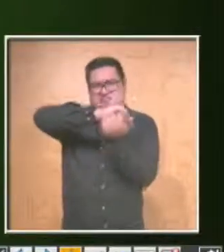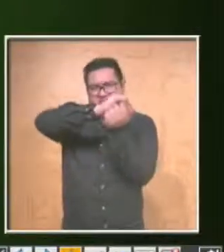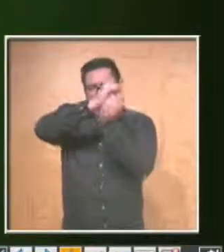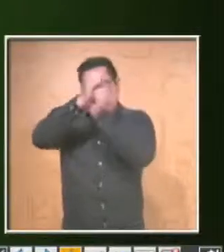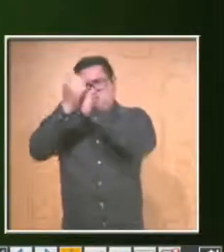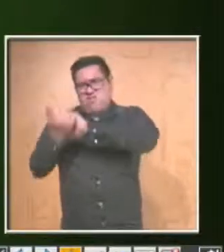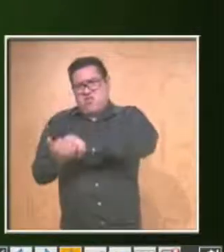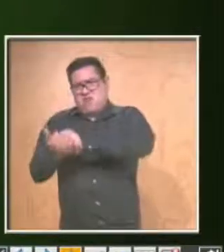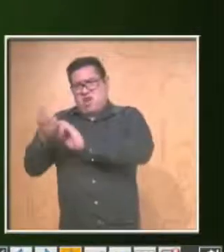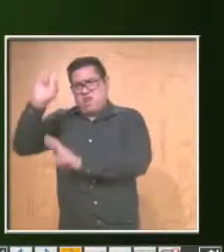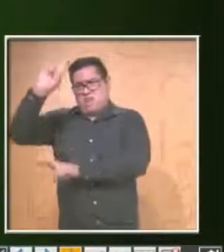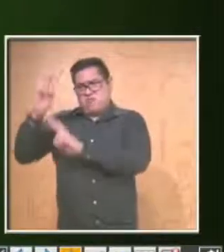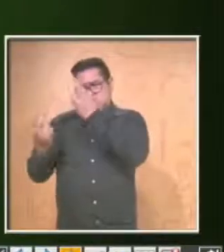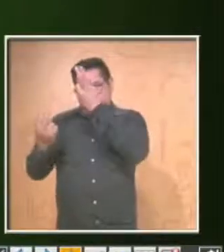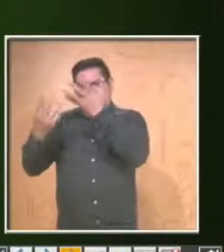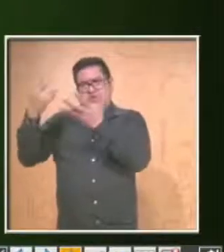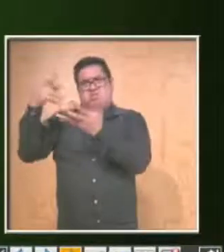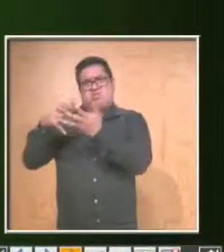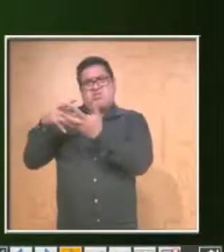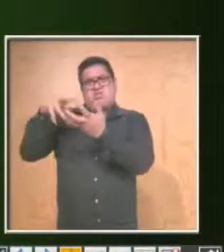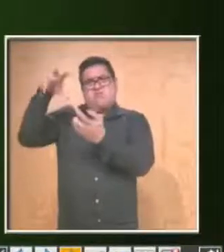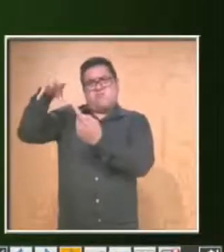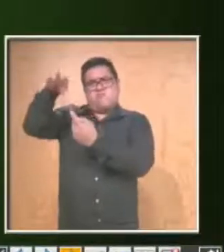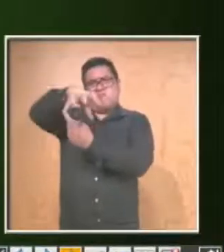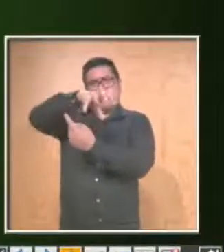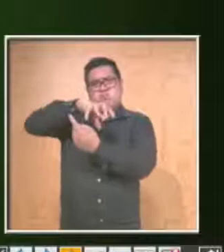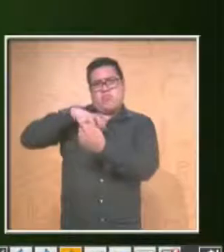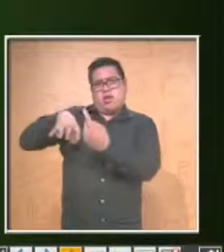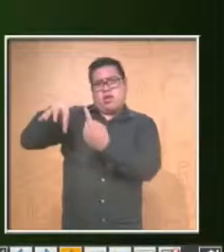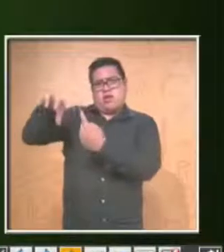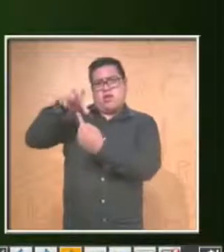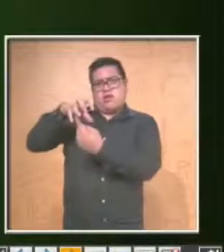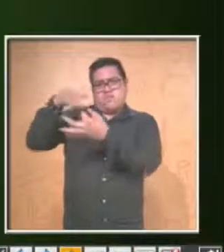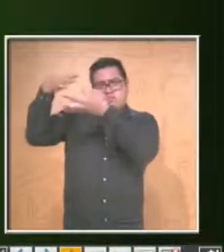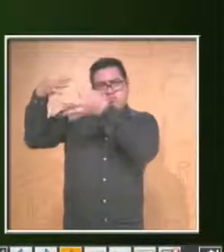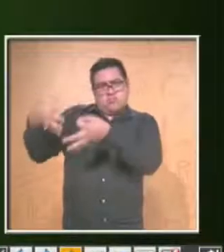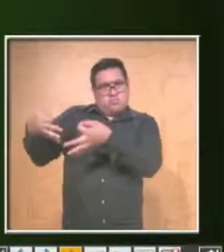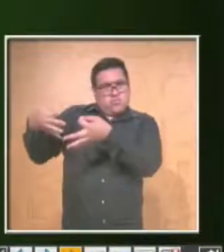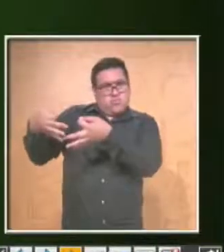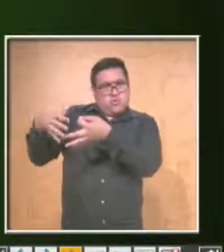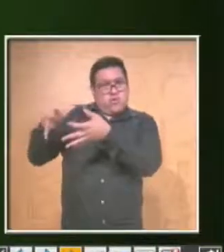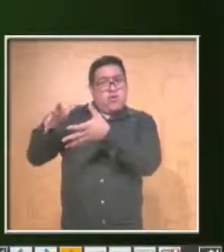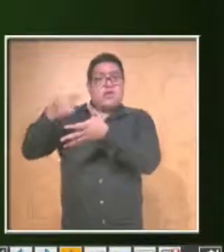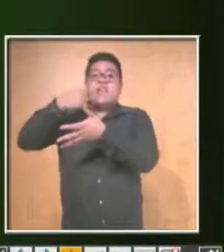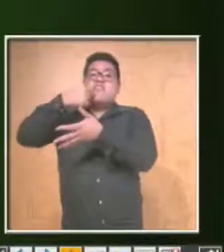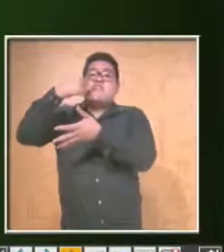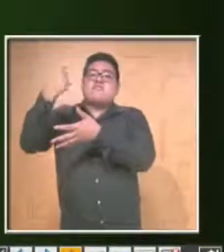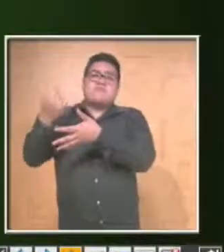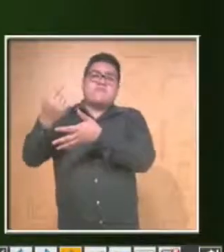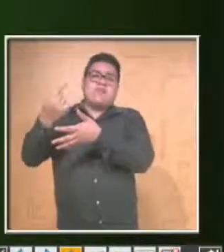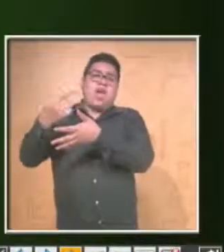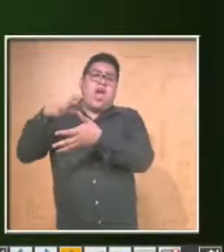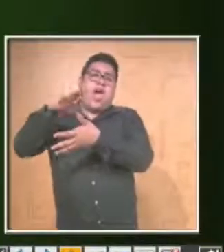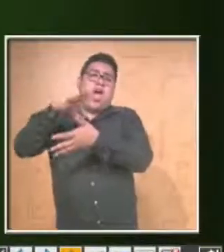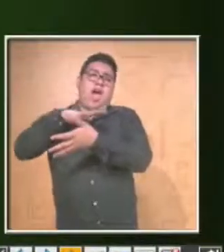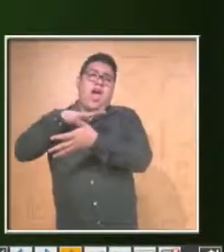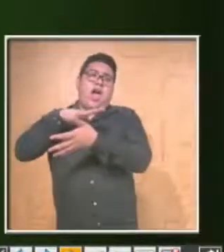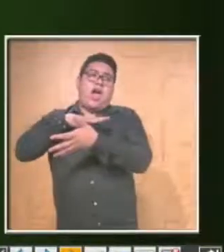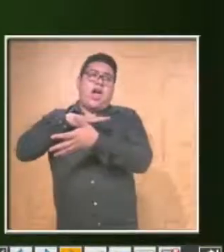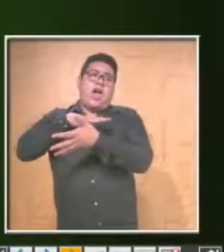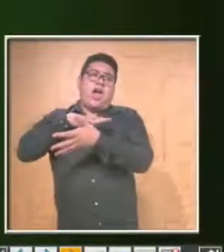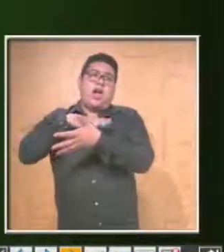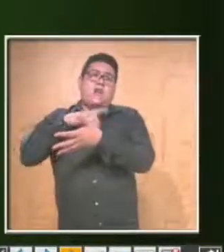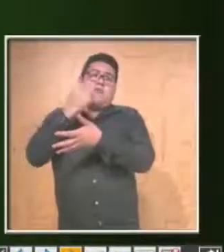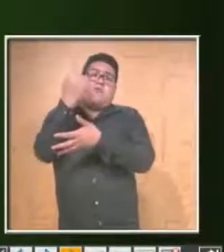las revoluciones celestes, hace una precisión cuando dice que hay